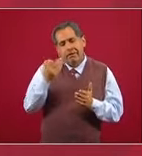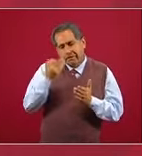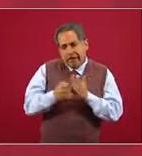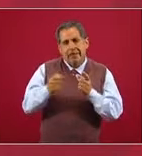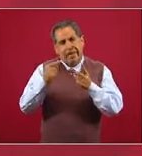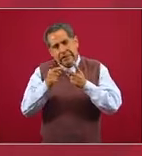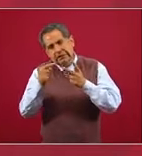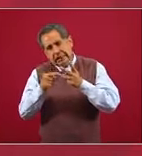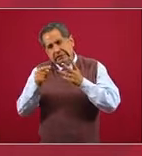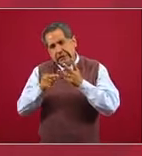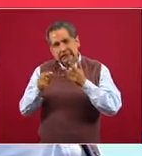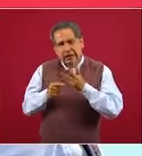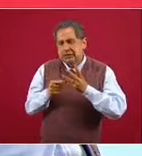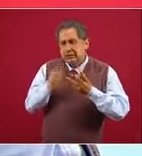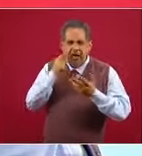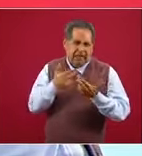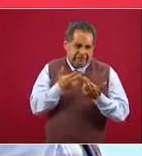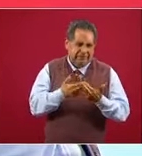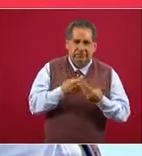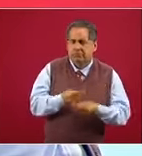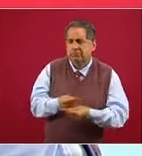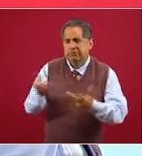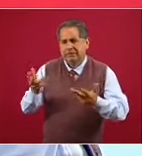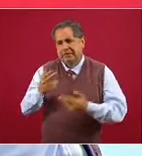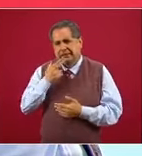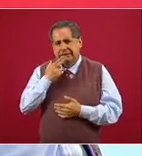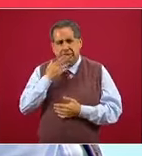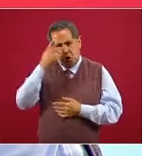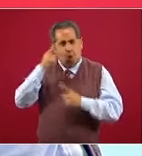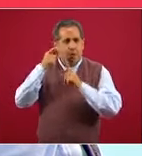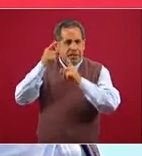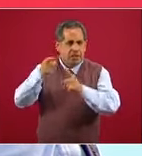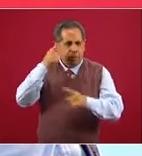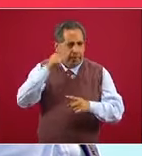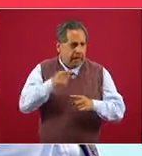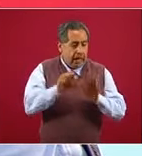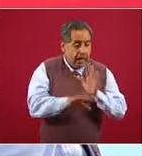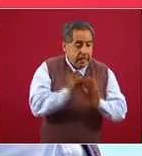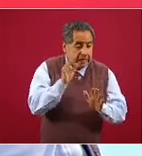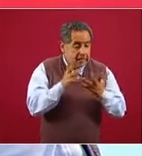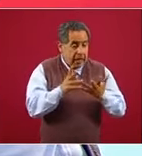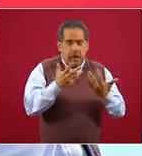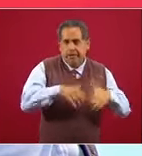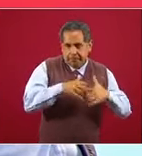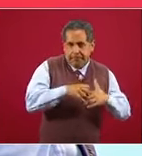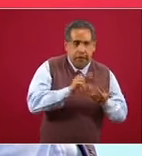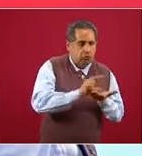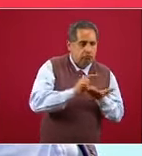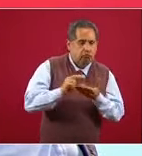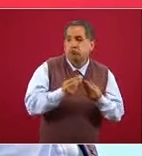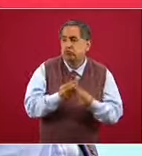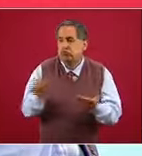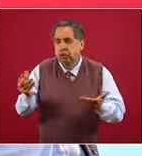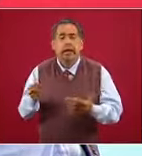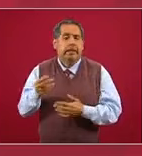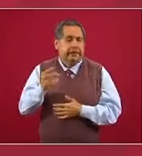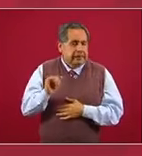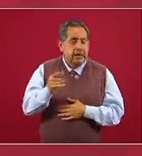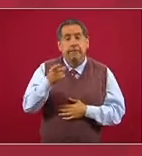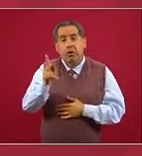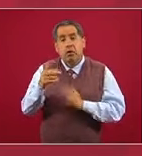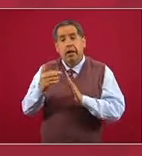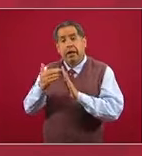la disponibilidad correspondiente, que sería en todo caso sí uno de los objetivos principales. O hay toda una serie de principios que se deben de cuidar